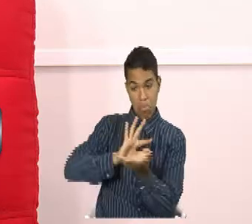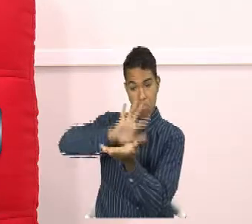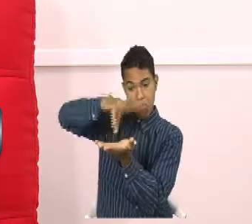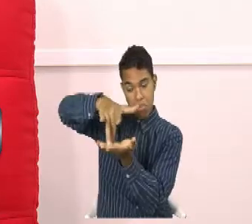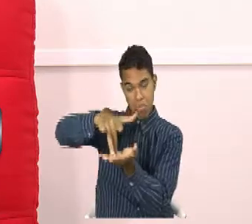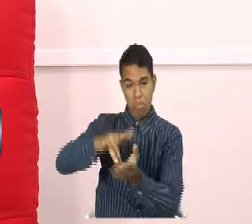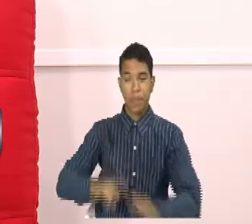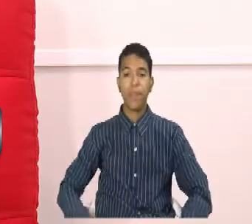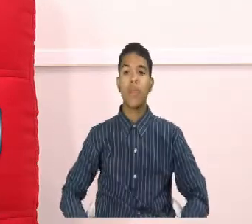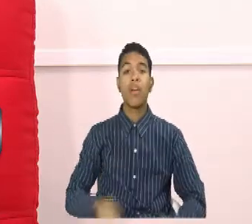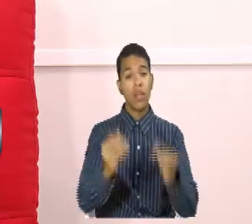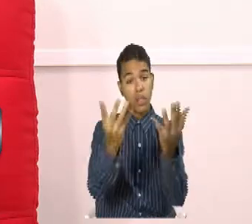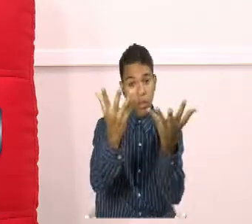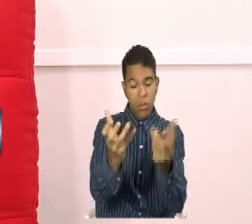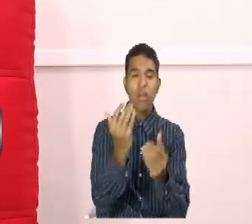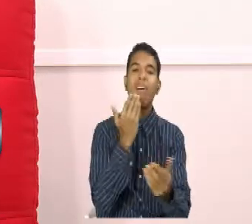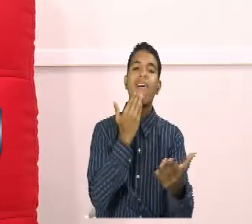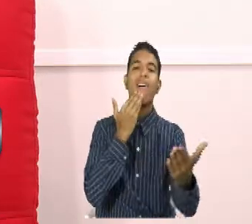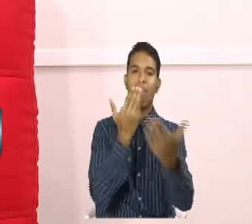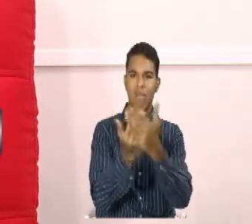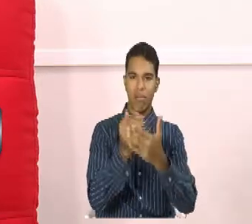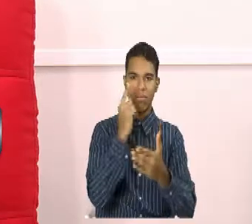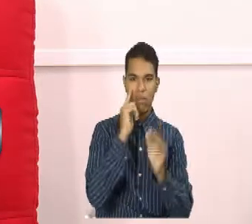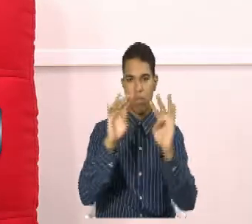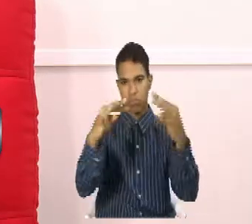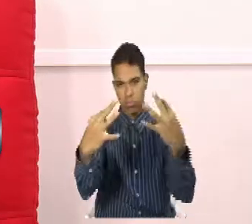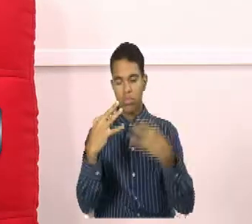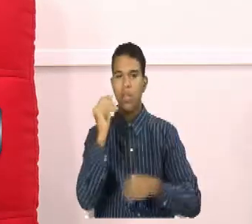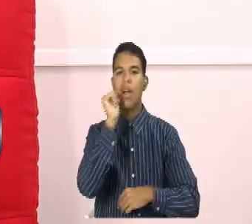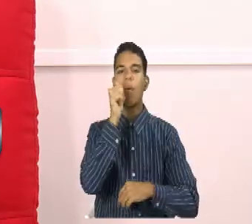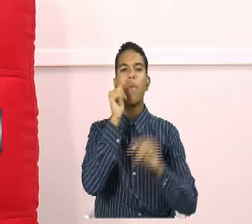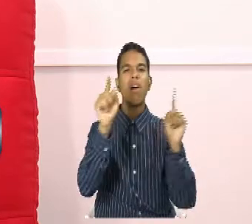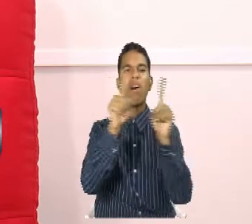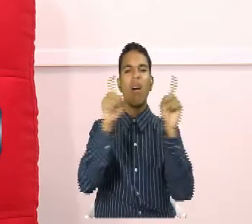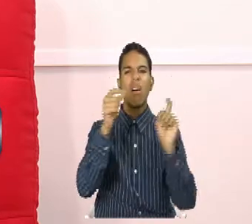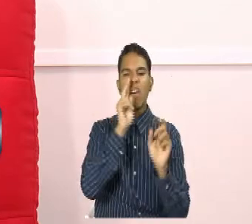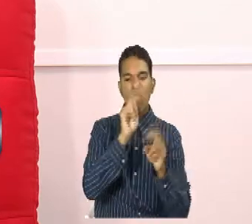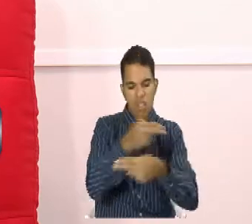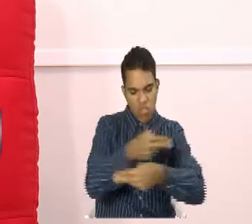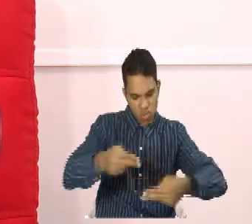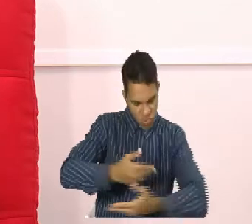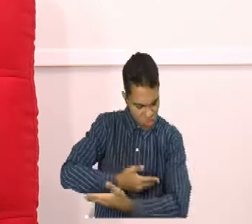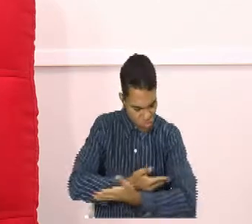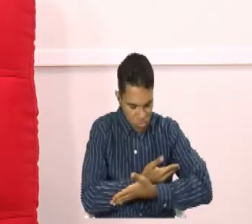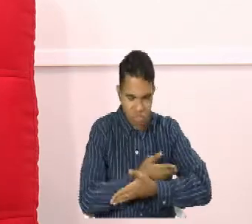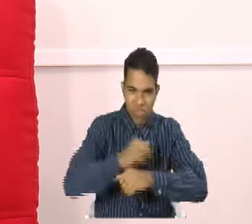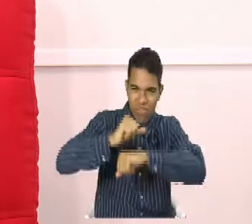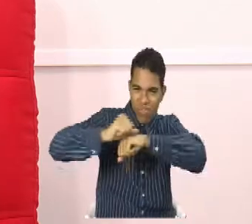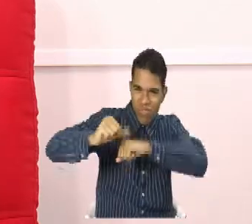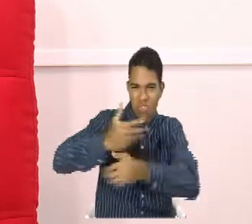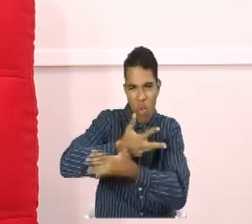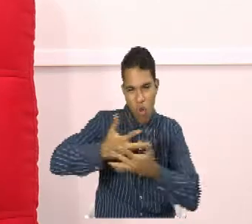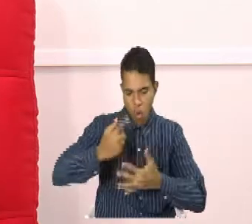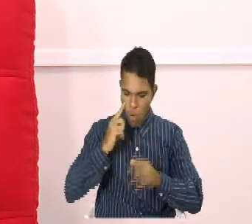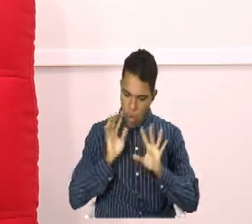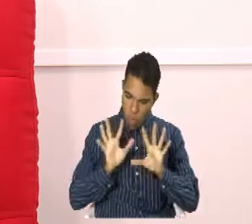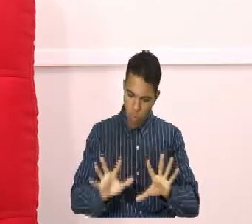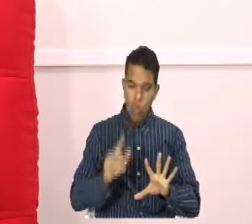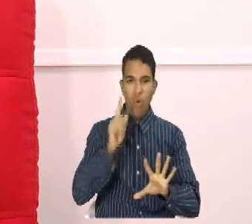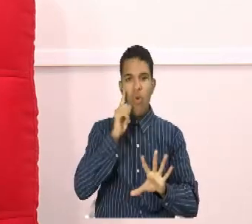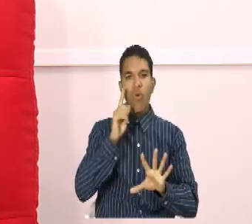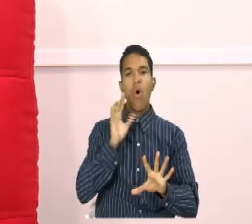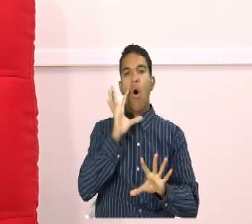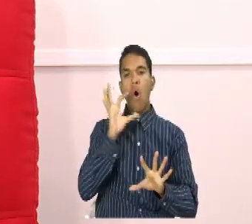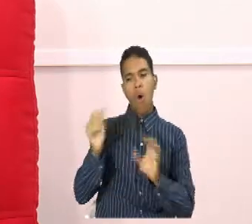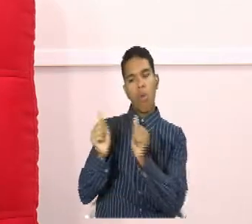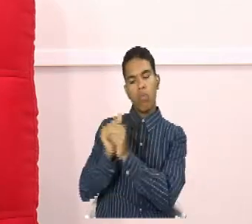acompañarnos. Les recuerdo, lunes y martes, mañana con tema de pediatría, nos acompaña el doctor Samuel Larios de Pedicentro. Y bueno, no dejen de ver nuestro programa que siempre